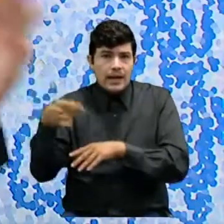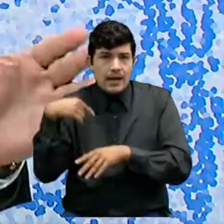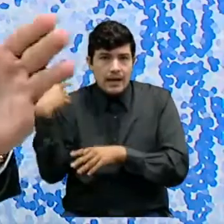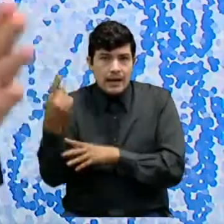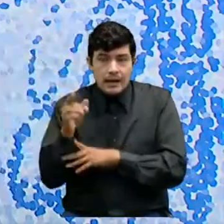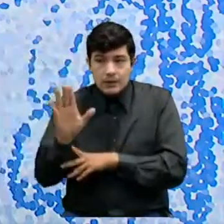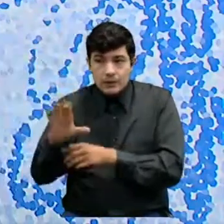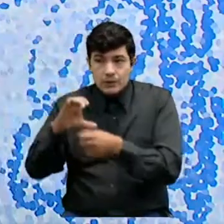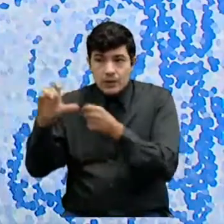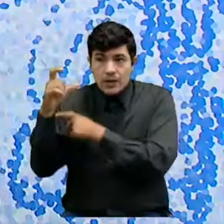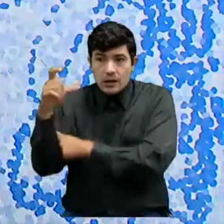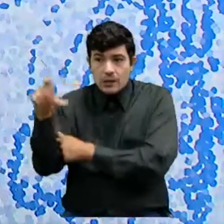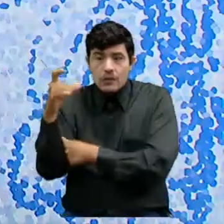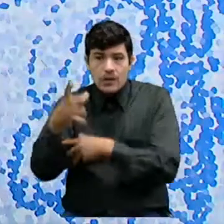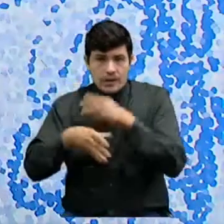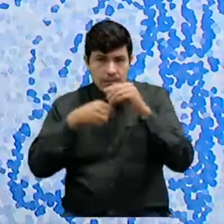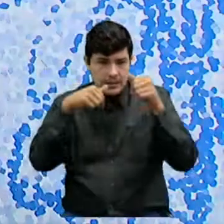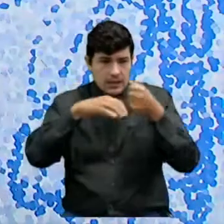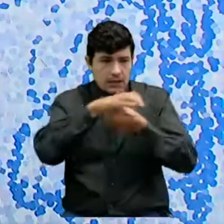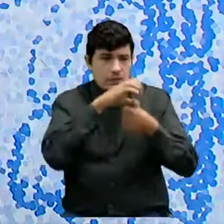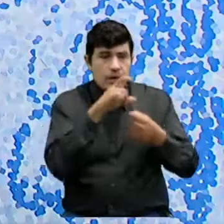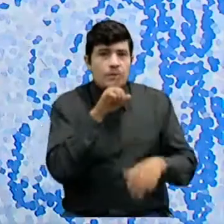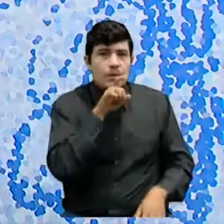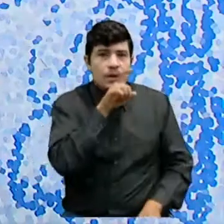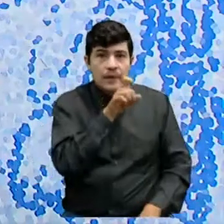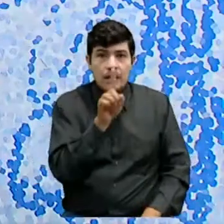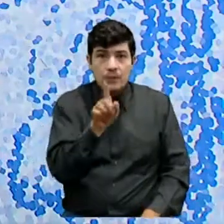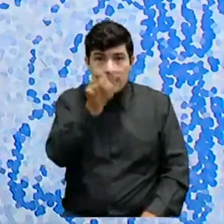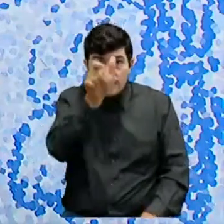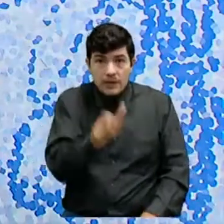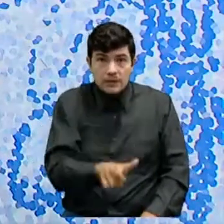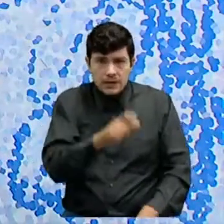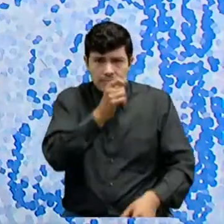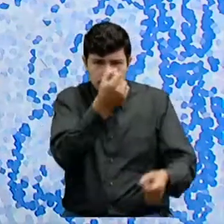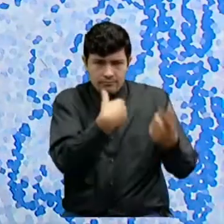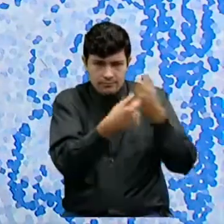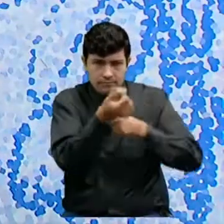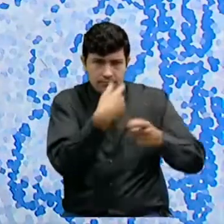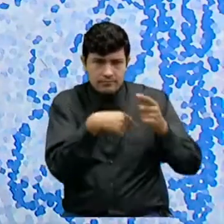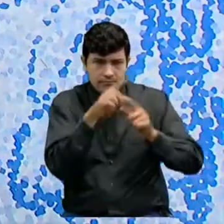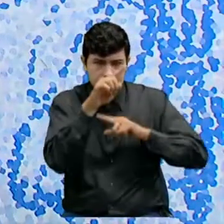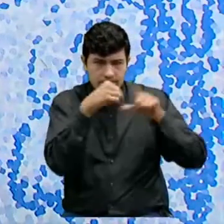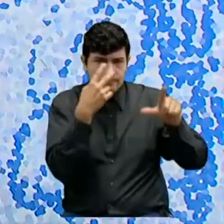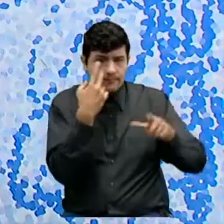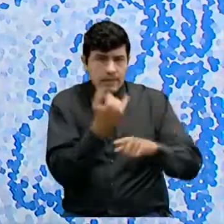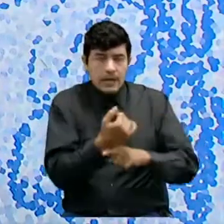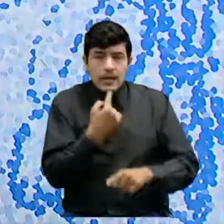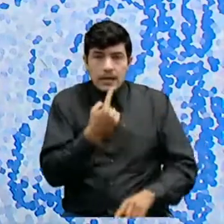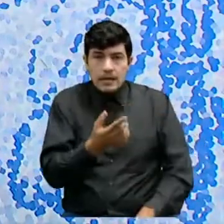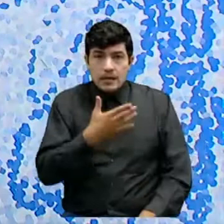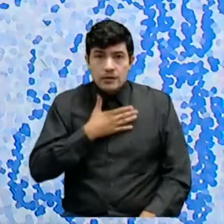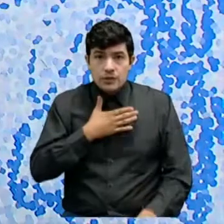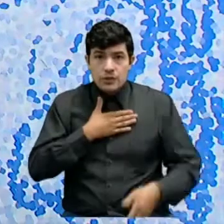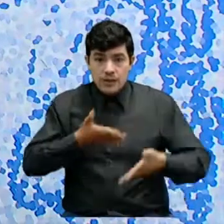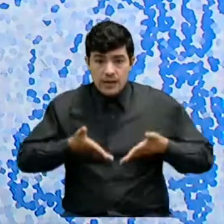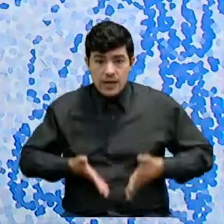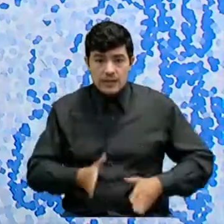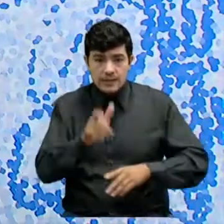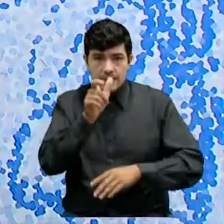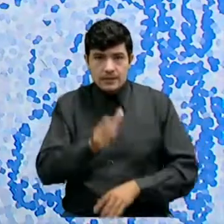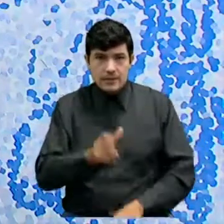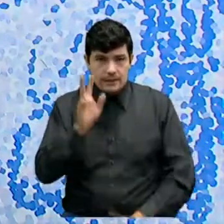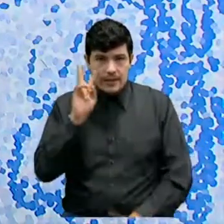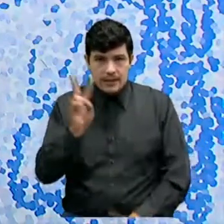tanto en Cúcuta como en Bucaramanga, y uno de nuestros televidentes nos formula esta pregunta. Soy de nacionalidad